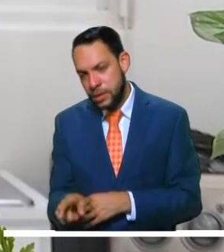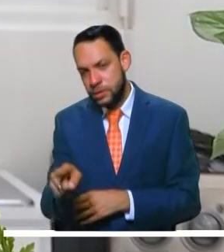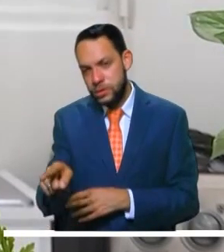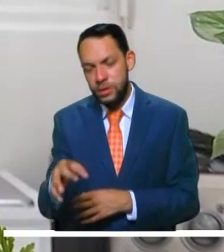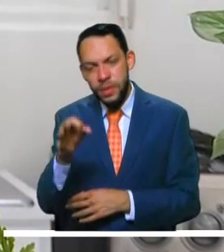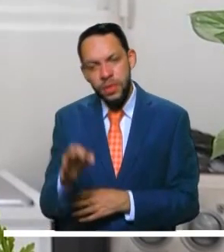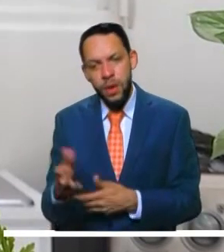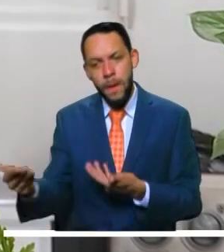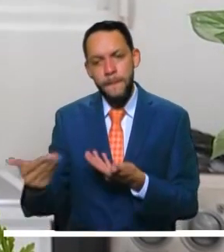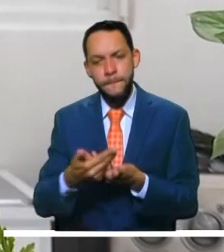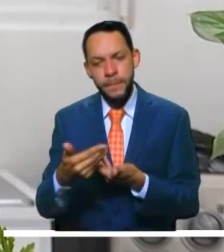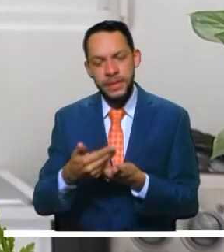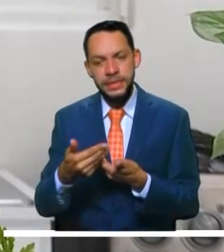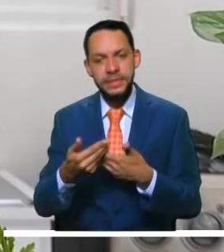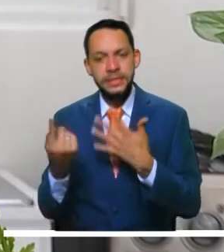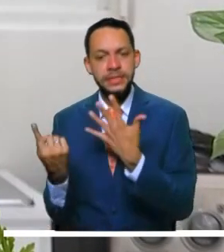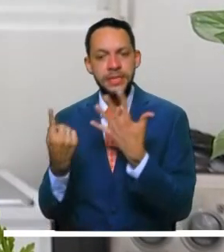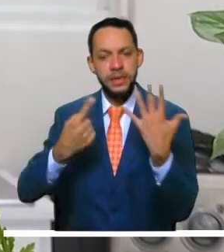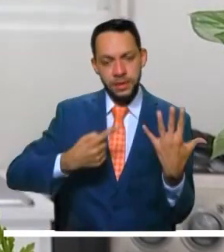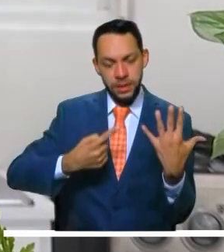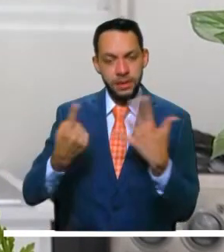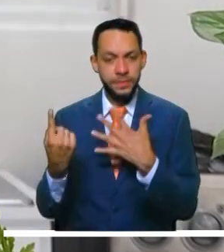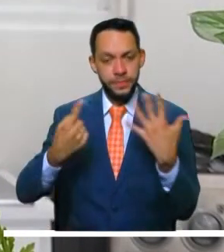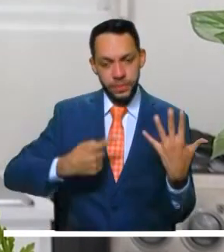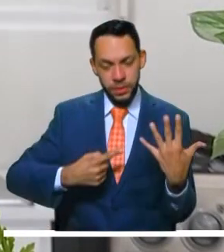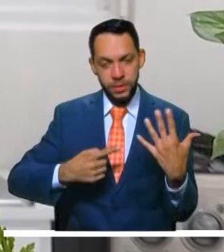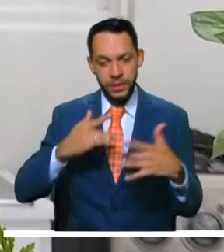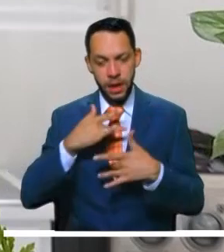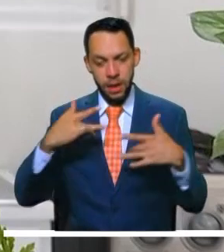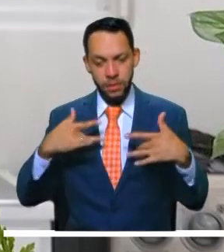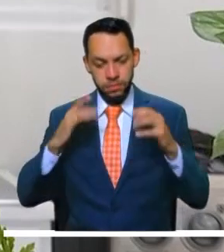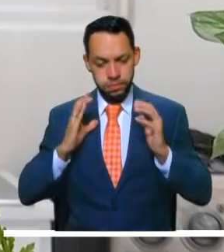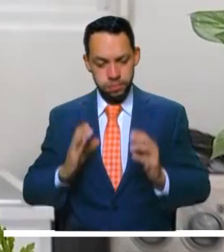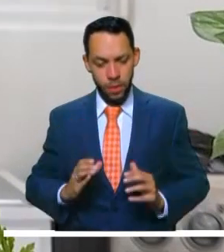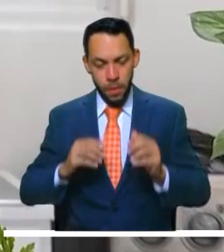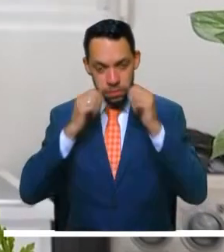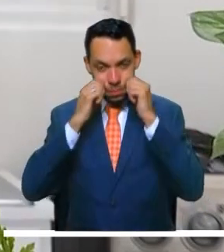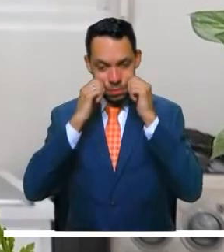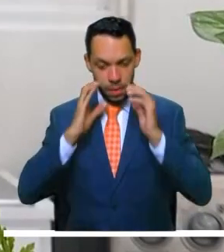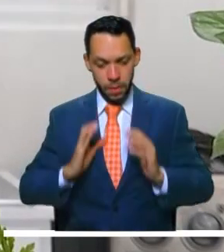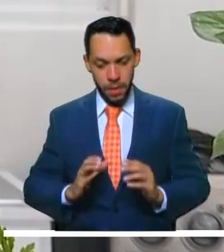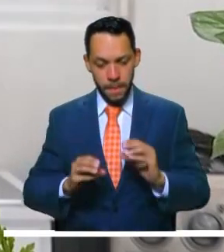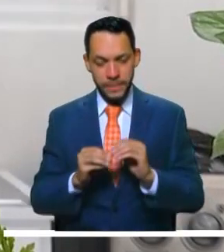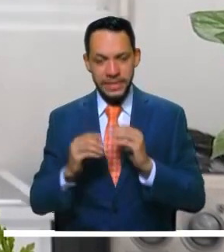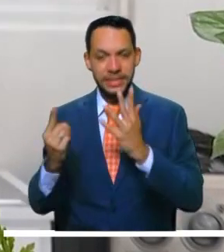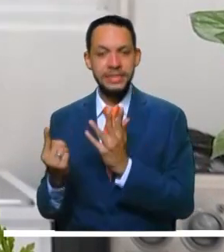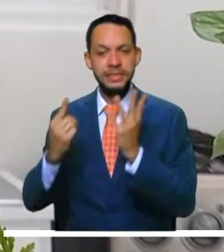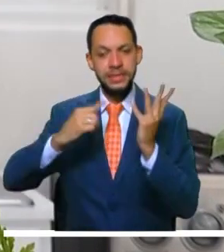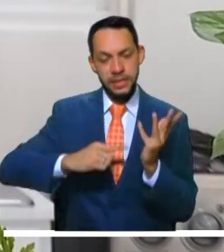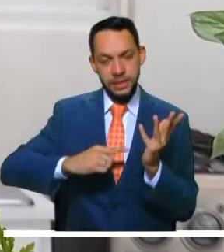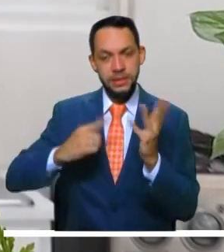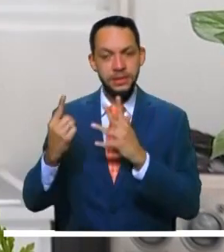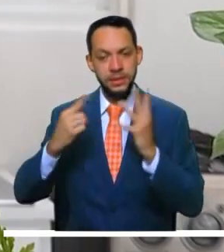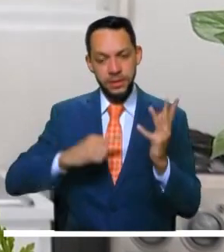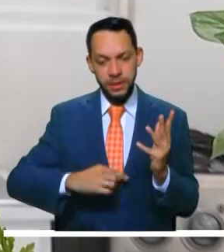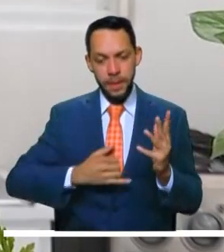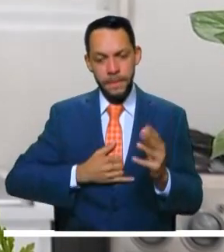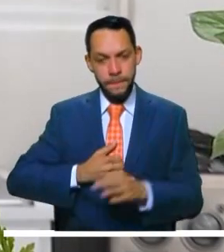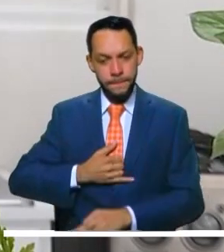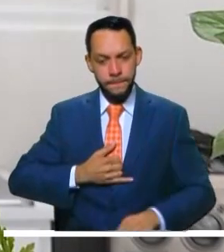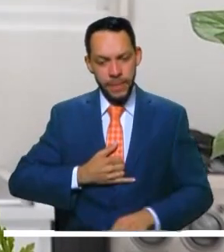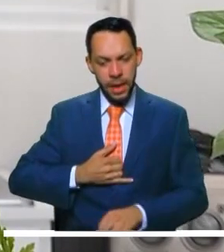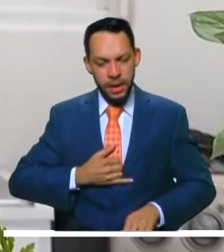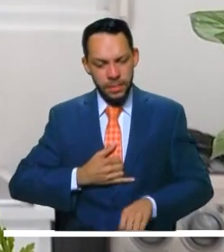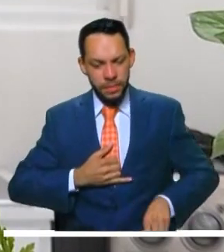vienen a los programas de 6 días de cambio metabólico, obesidad, diabetes, o al programa de 6 días de limpieza de colon con cambio de flora